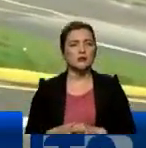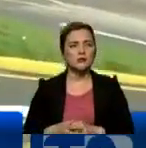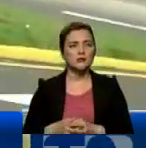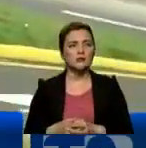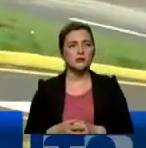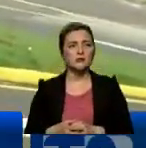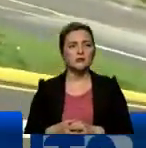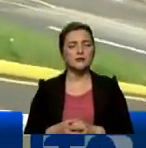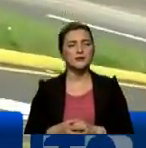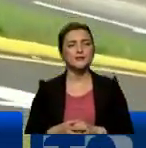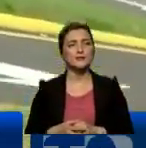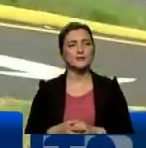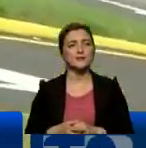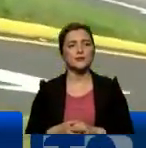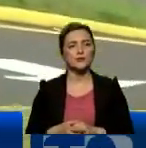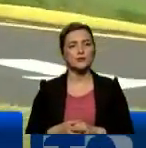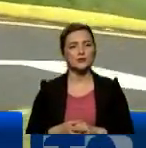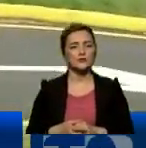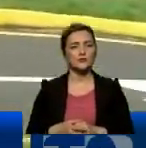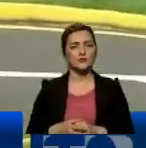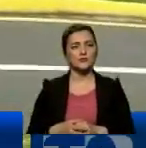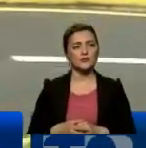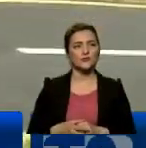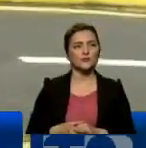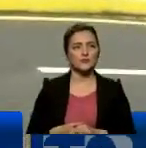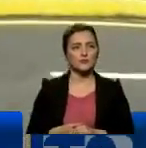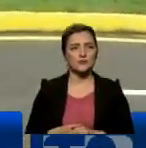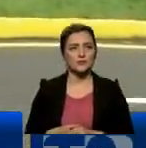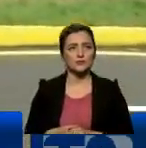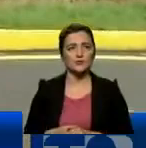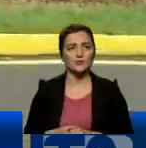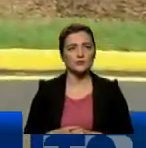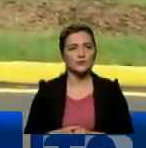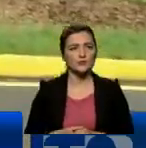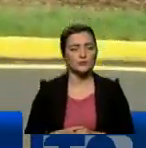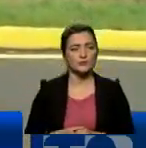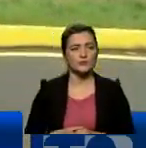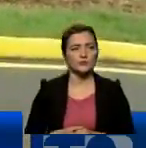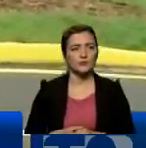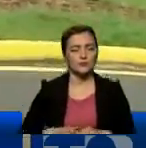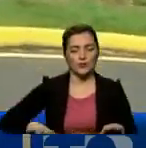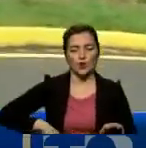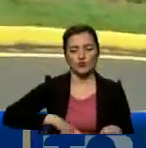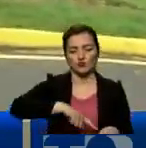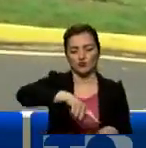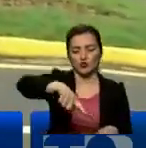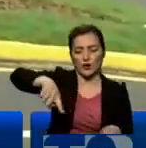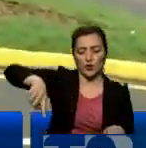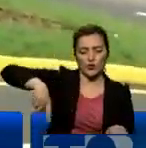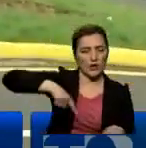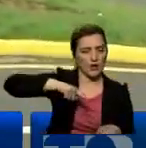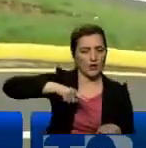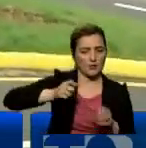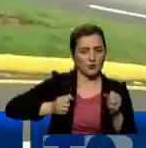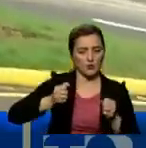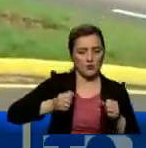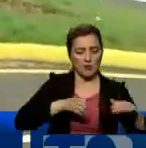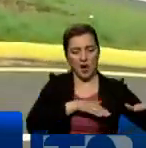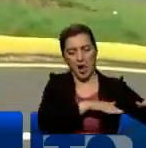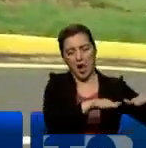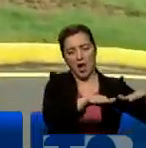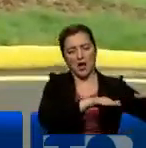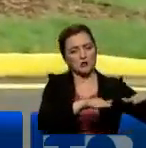hicieron el círculo de facilidad de tráfico. Y se hizo